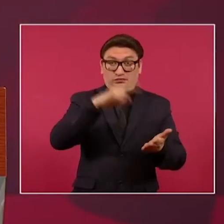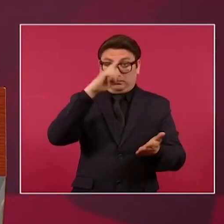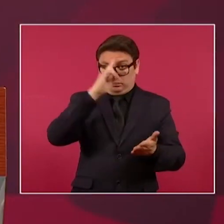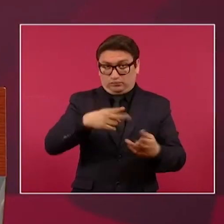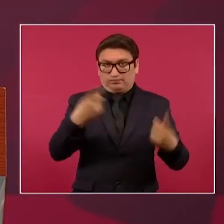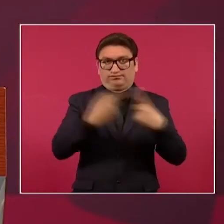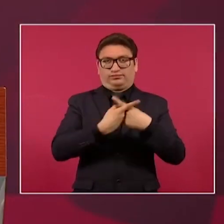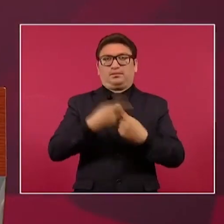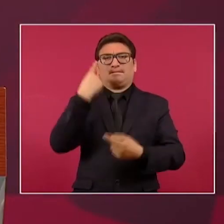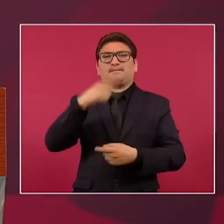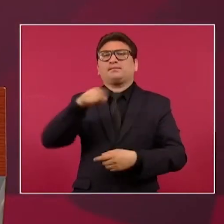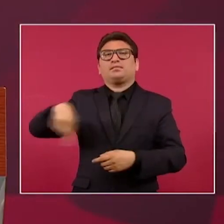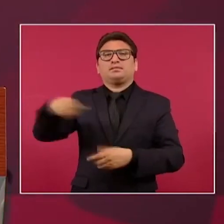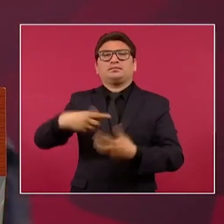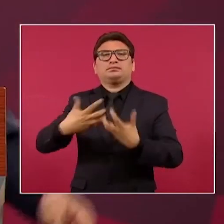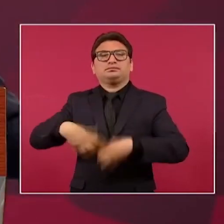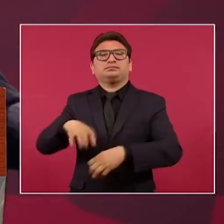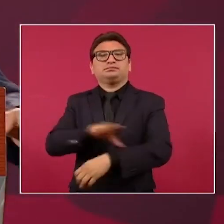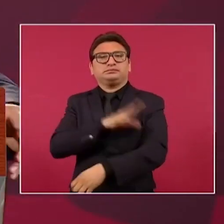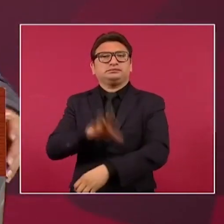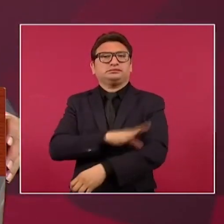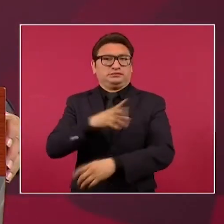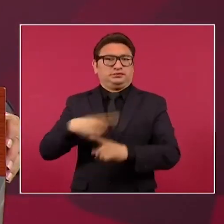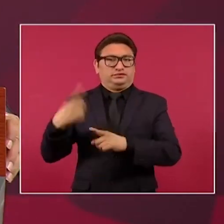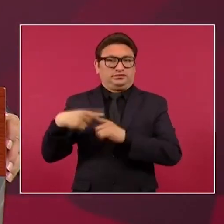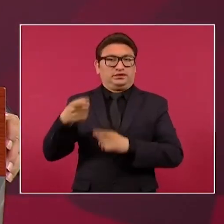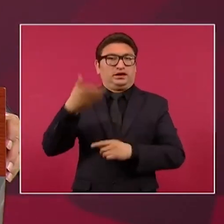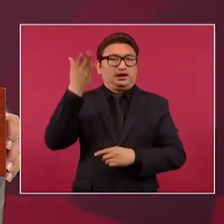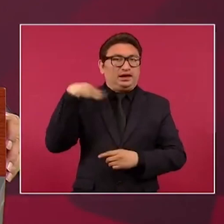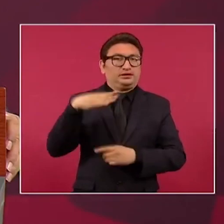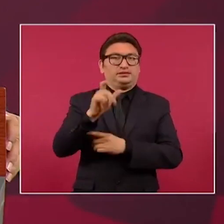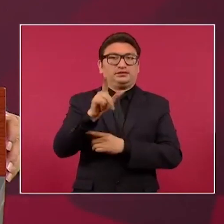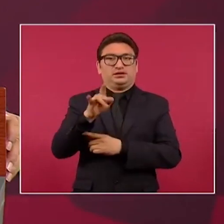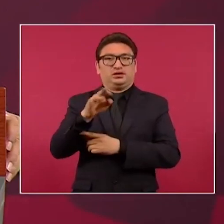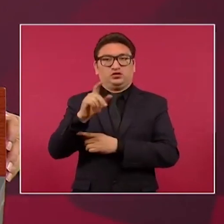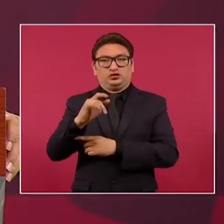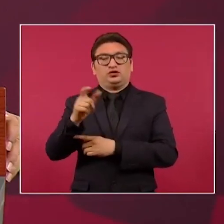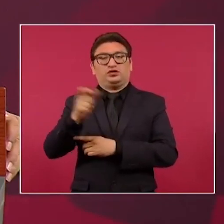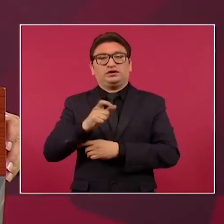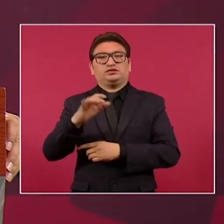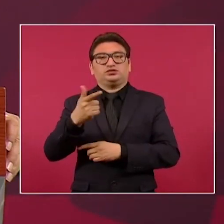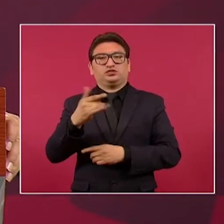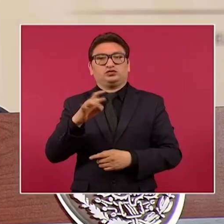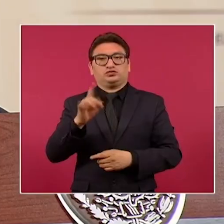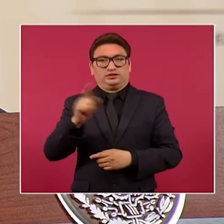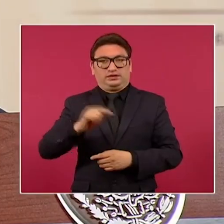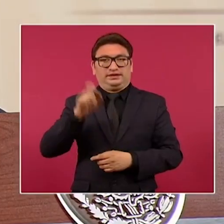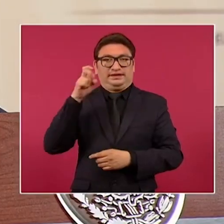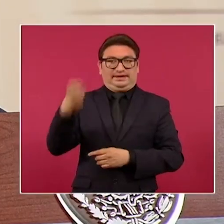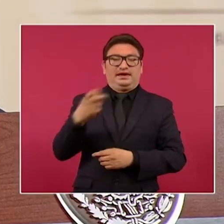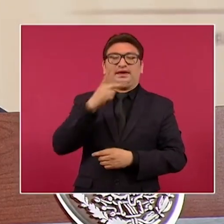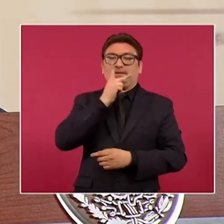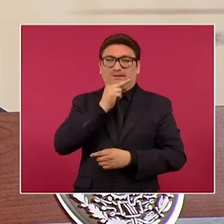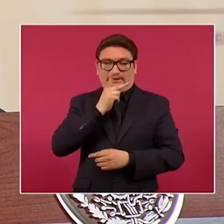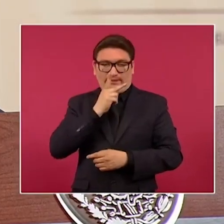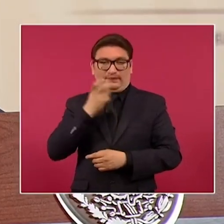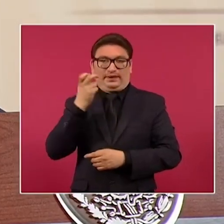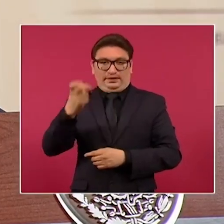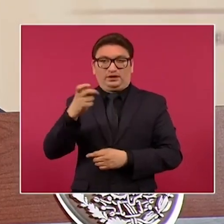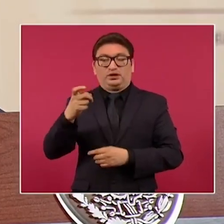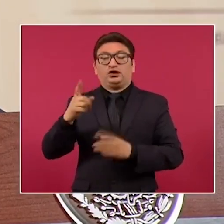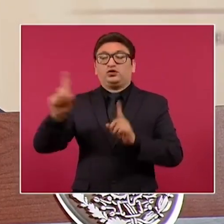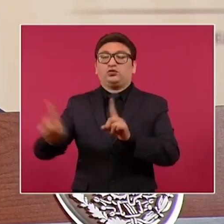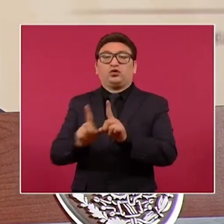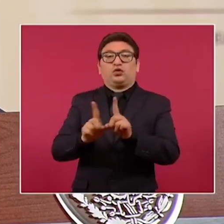eléctrica. En ese entonces estaba Claudio X. González, papá de asesor económico de Salinas.